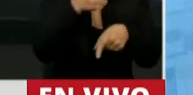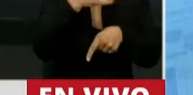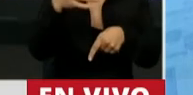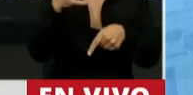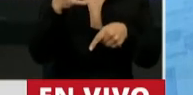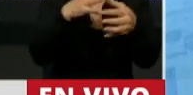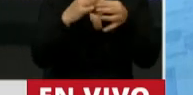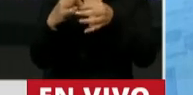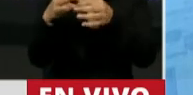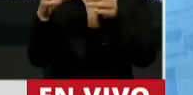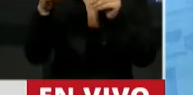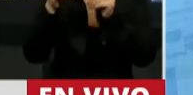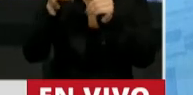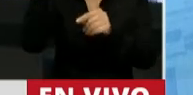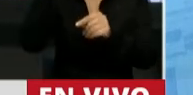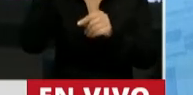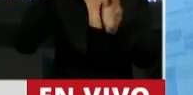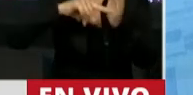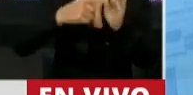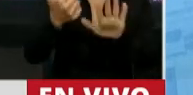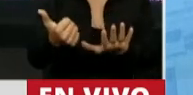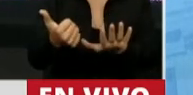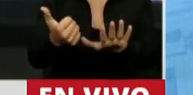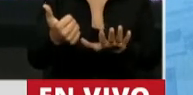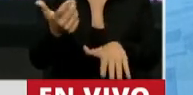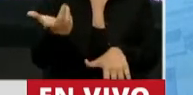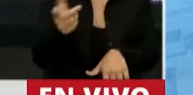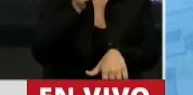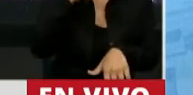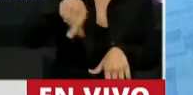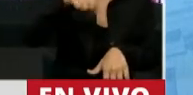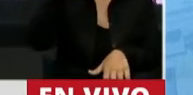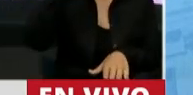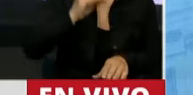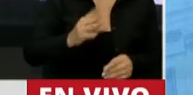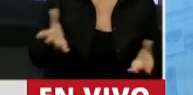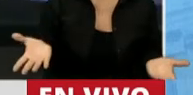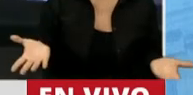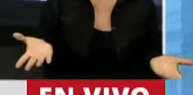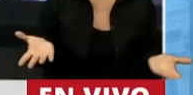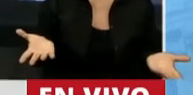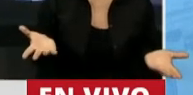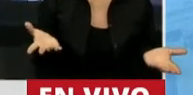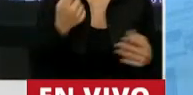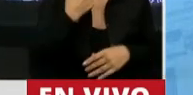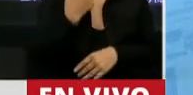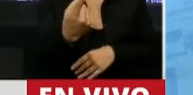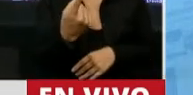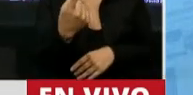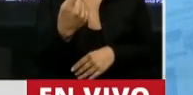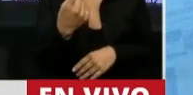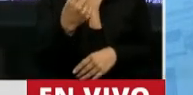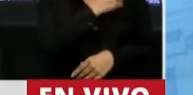conforme al 99 inciso sexto, que claramente acá parece que se han olvidado. Dice que el jefe